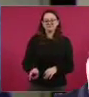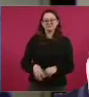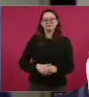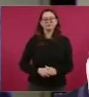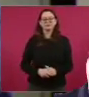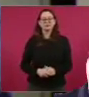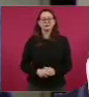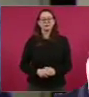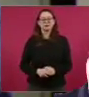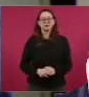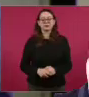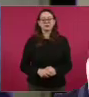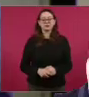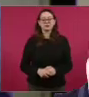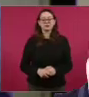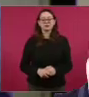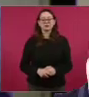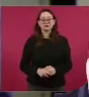Miren,